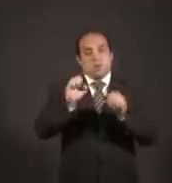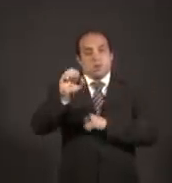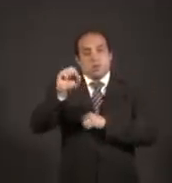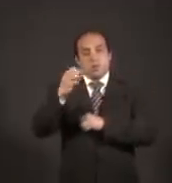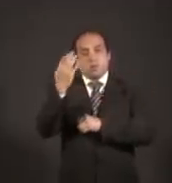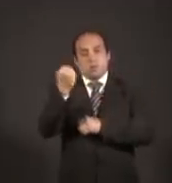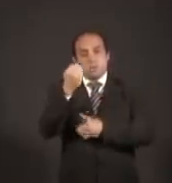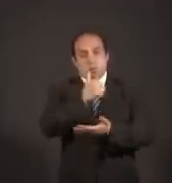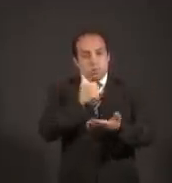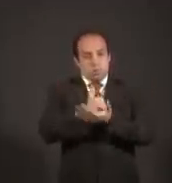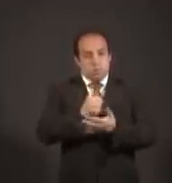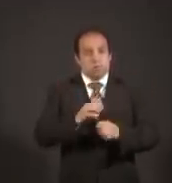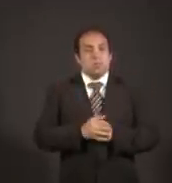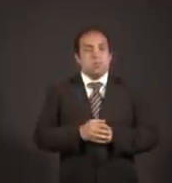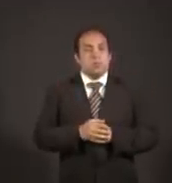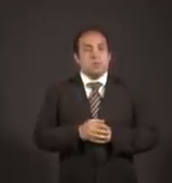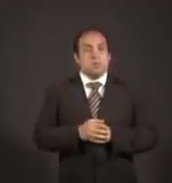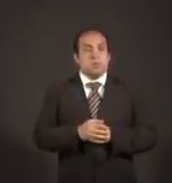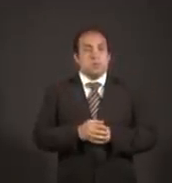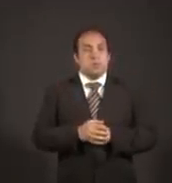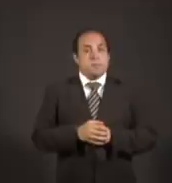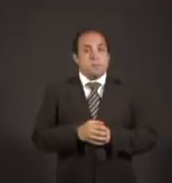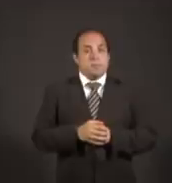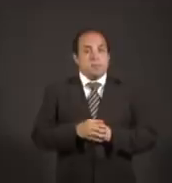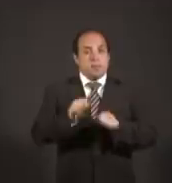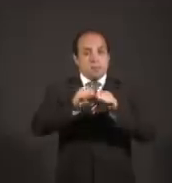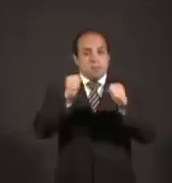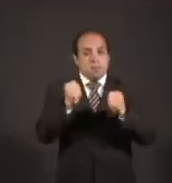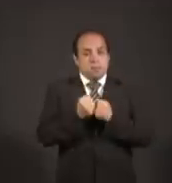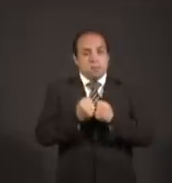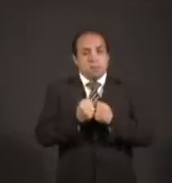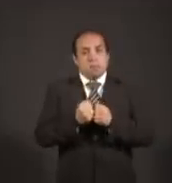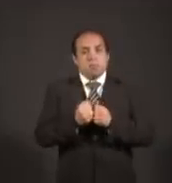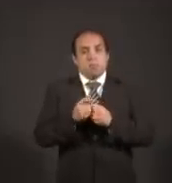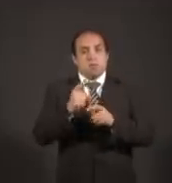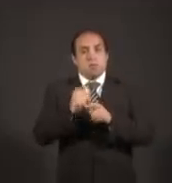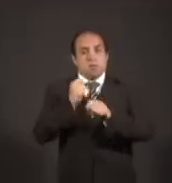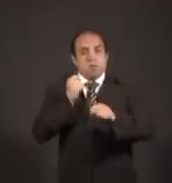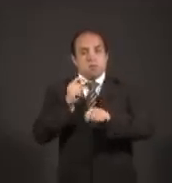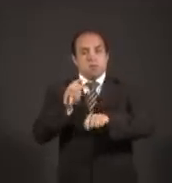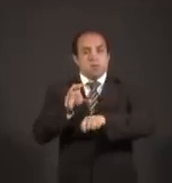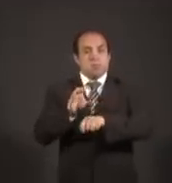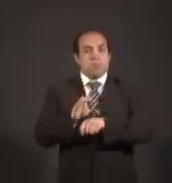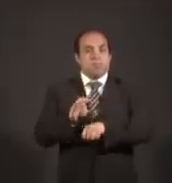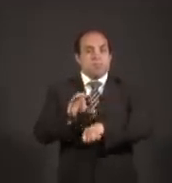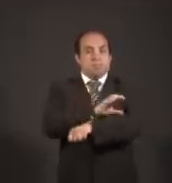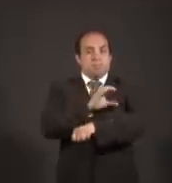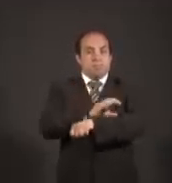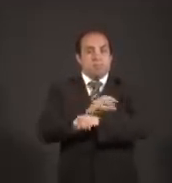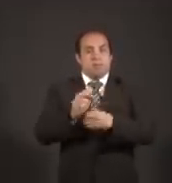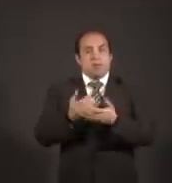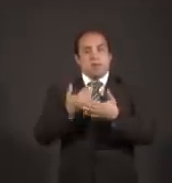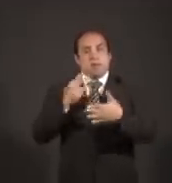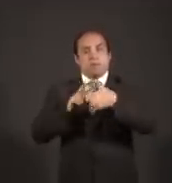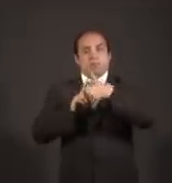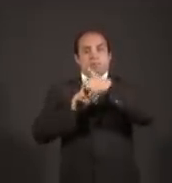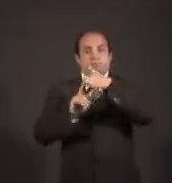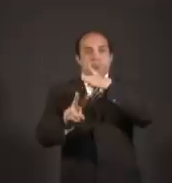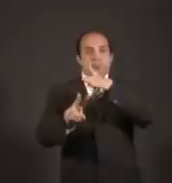ciudad, el sistema de transporte eléctrico con los trolebuses, en su momento tranvías, hoy trolebuses y el